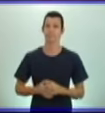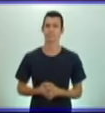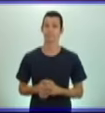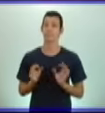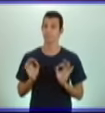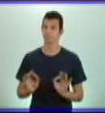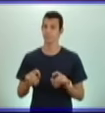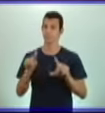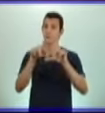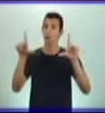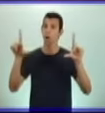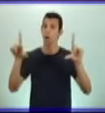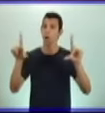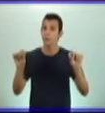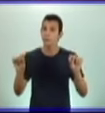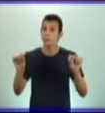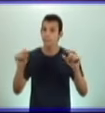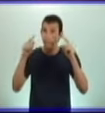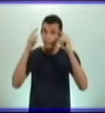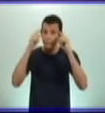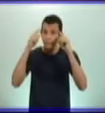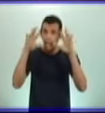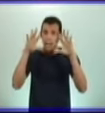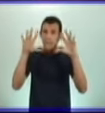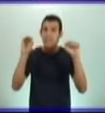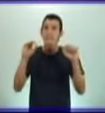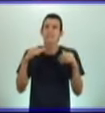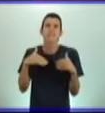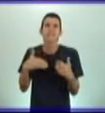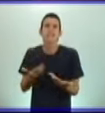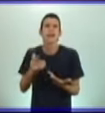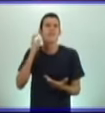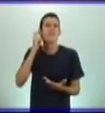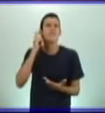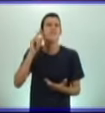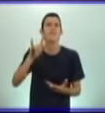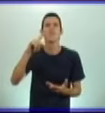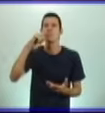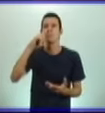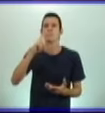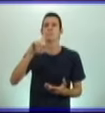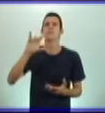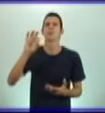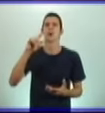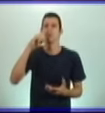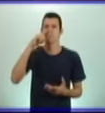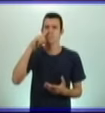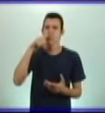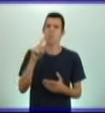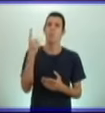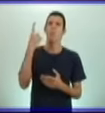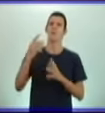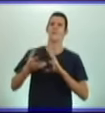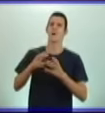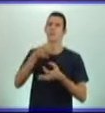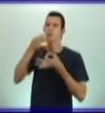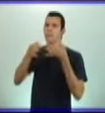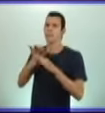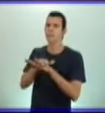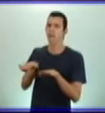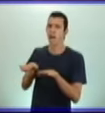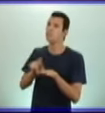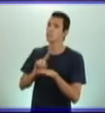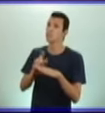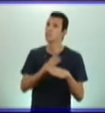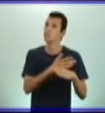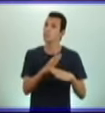dar, puede ser expresado de varias formas y por tanto en ocasiones hay dificultades para reconocerlo. Dentro de